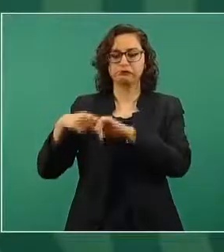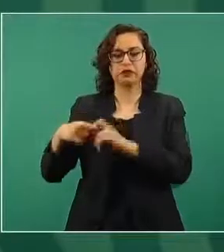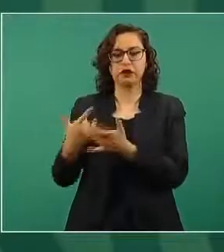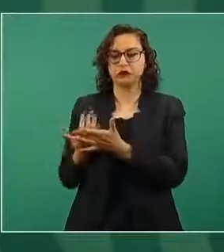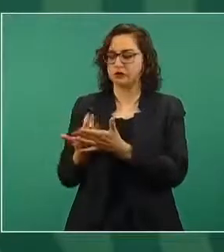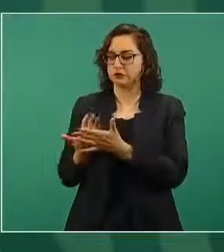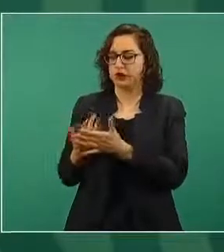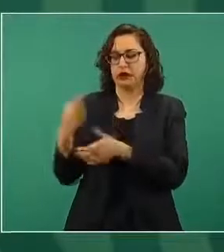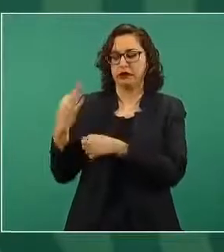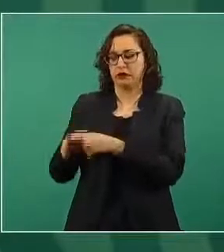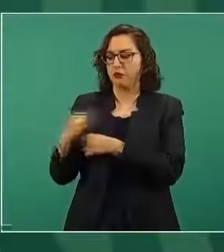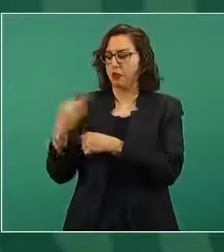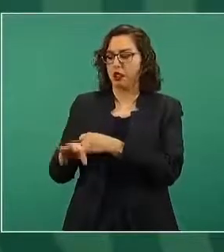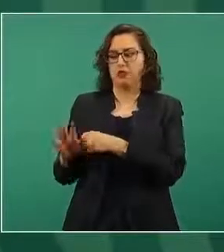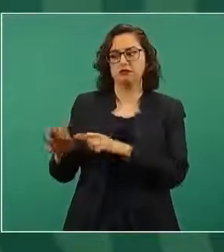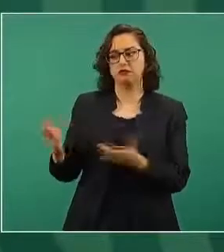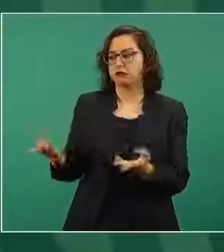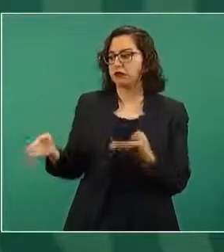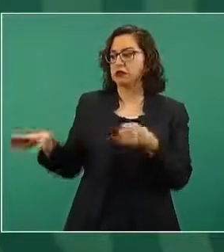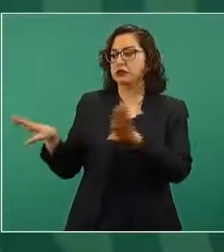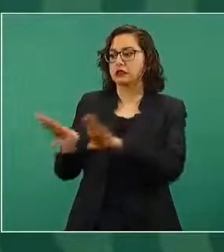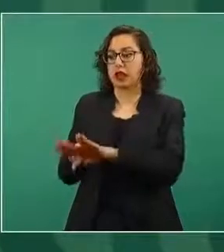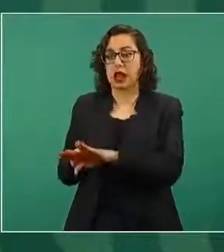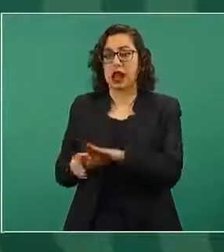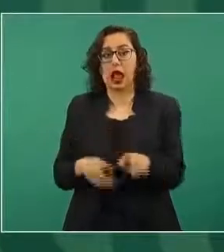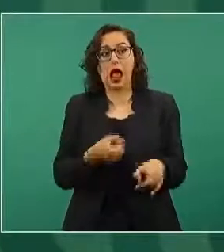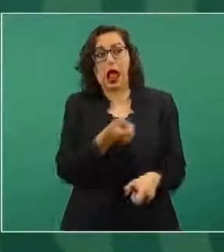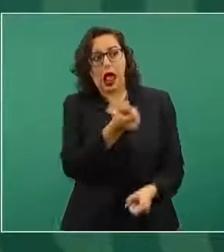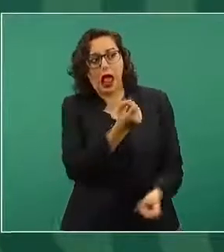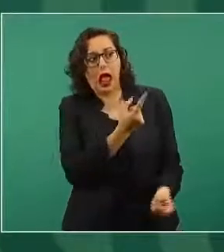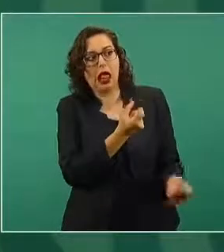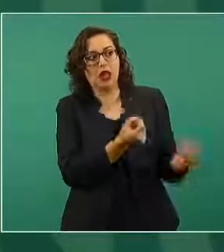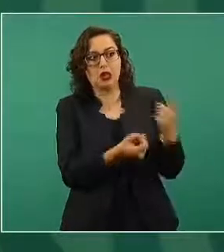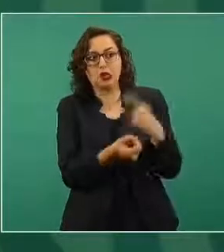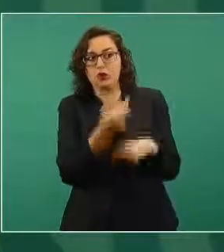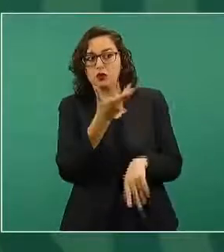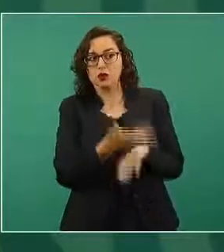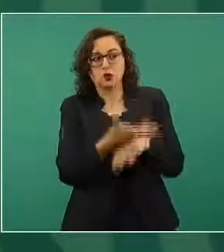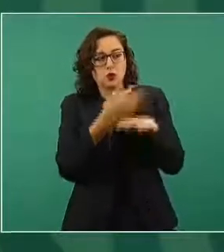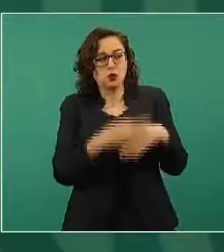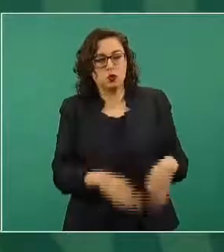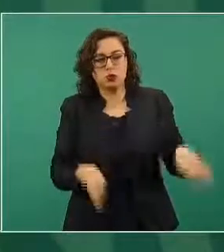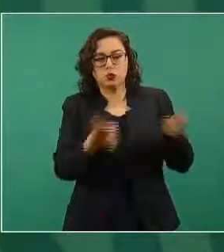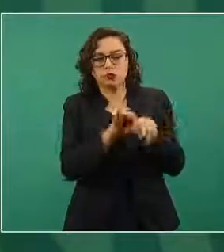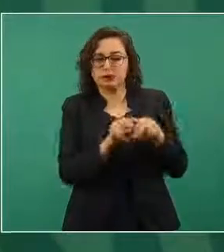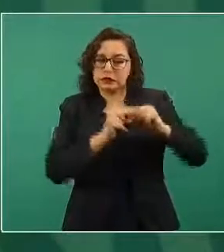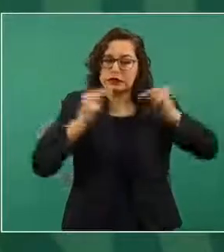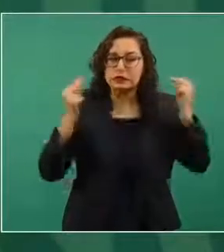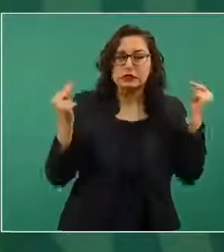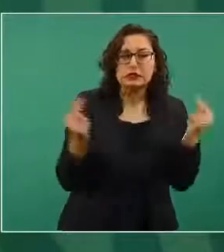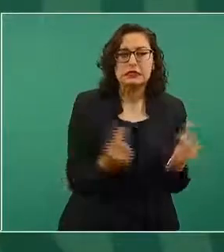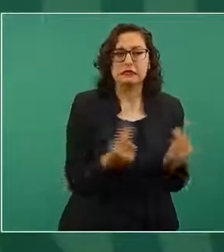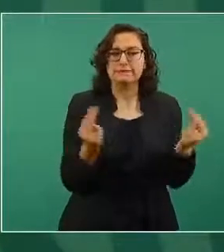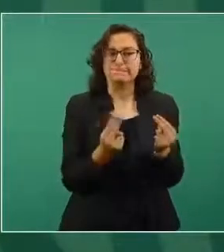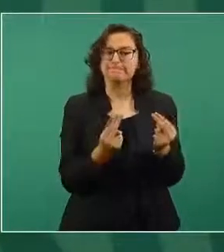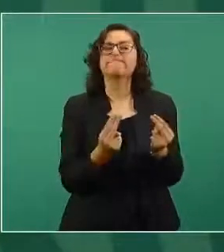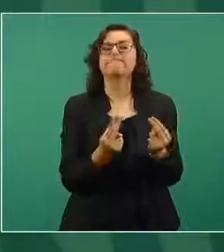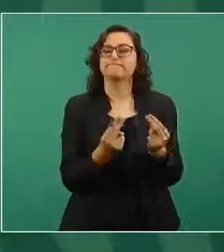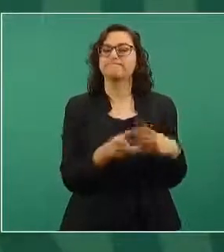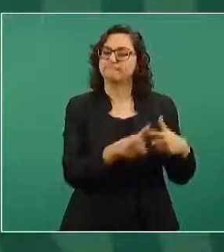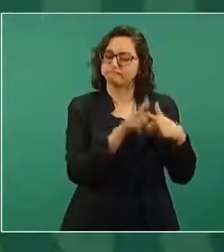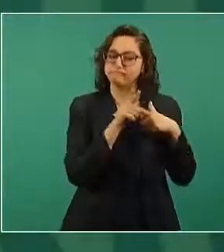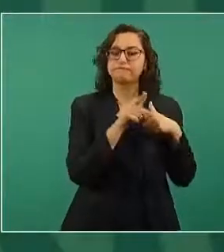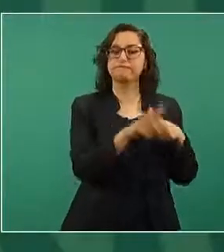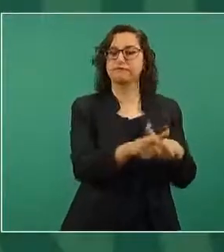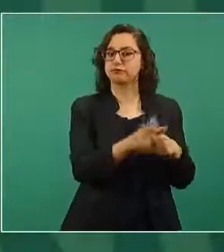solamente aquellas que fueron reconocidas explícitamente como actividades esenciales, que no podían parar. Y